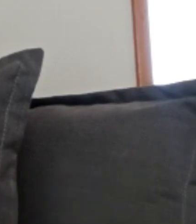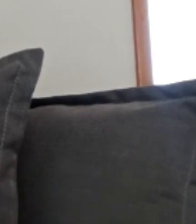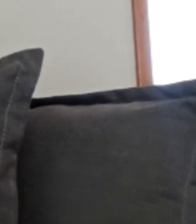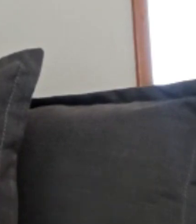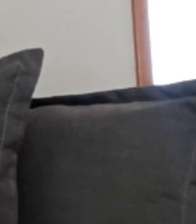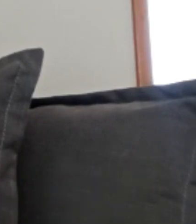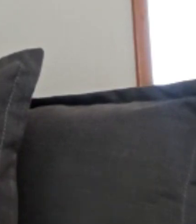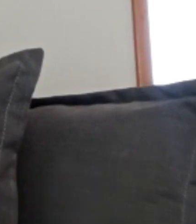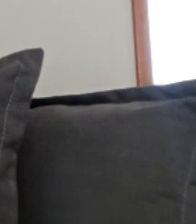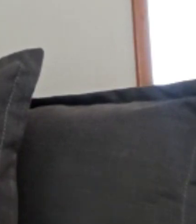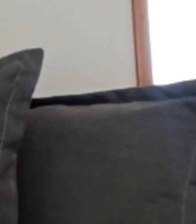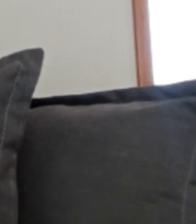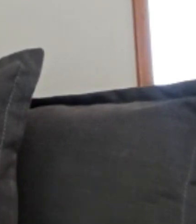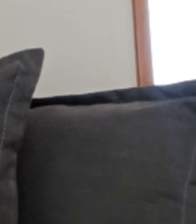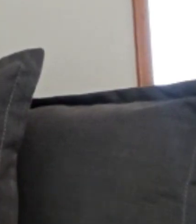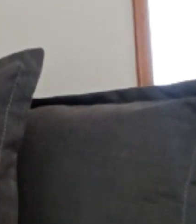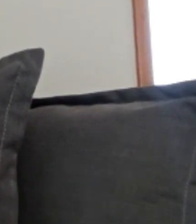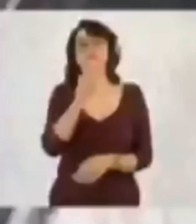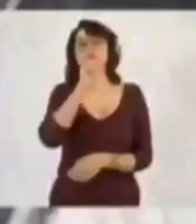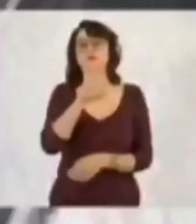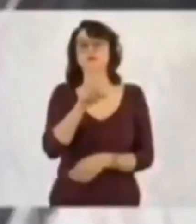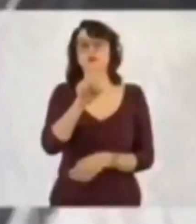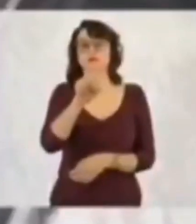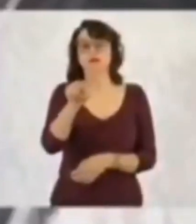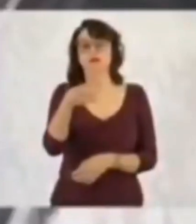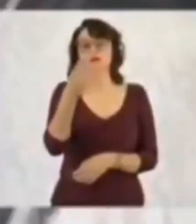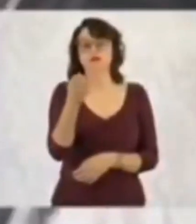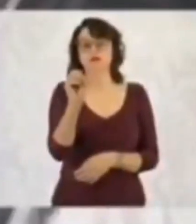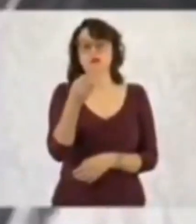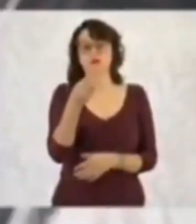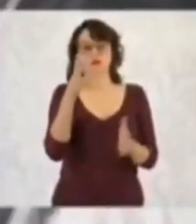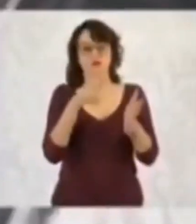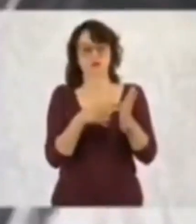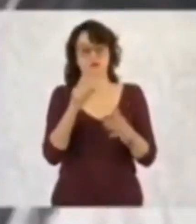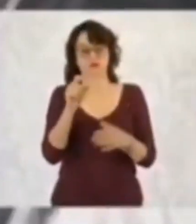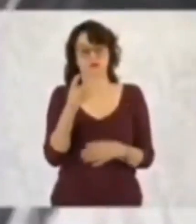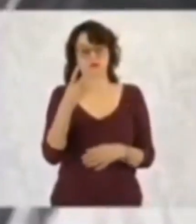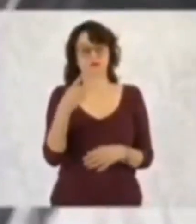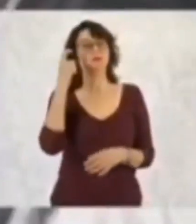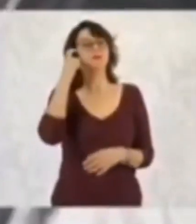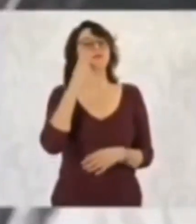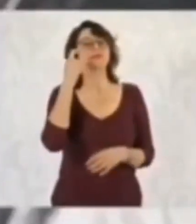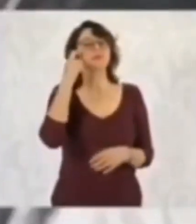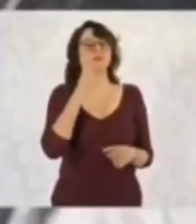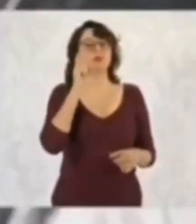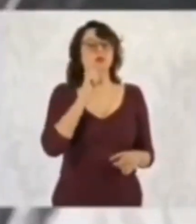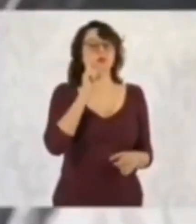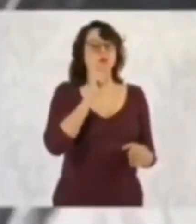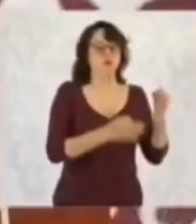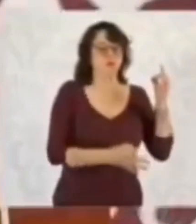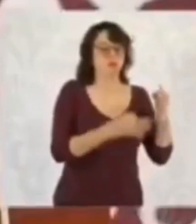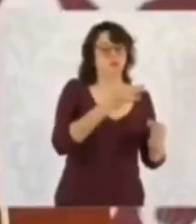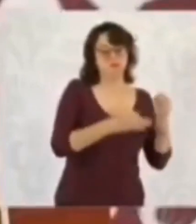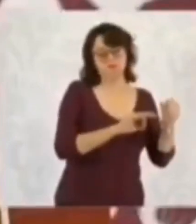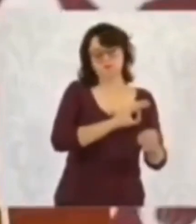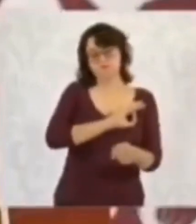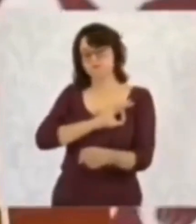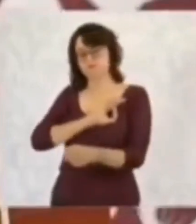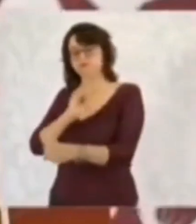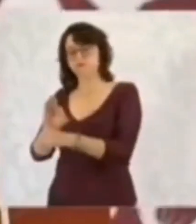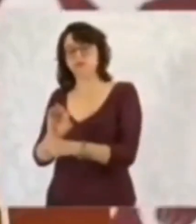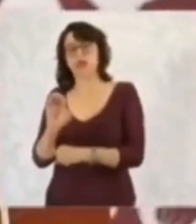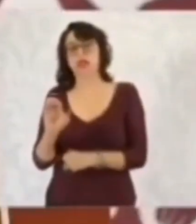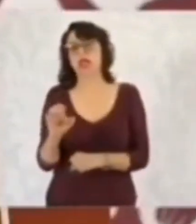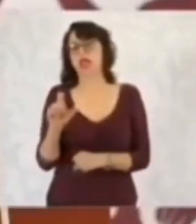de corrupción. A ver, vamos a escuchar. 2024, una jueza de Guerrero determinó auto de libertad a Nabor N., alias El